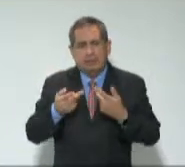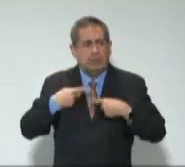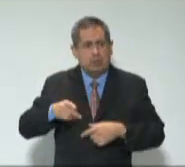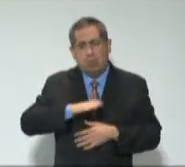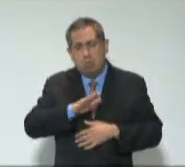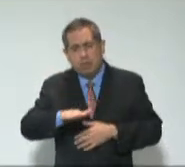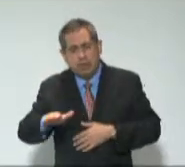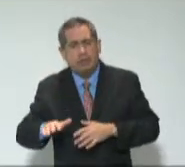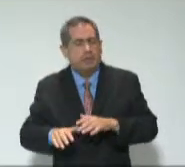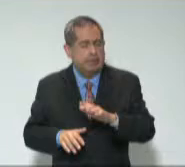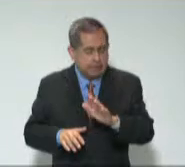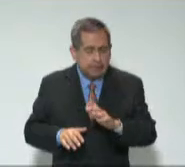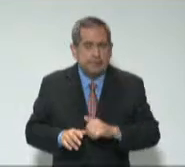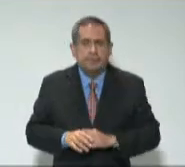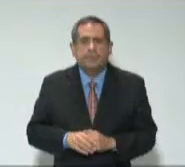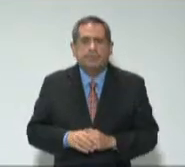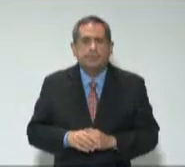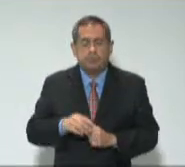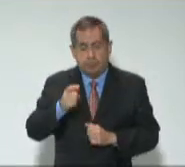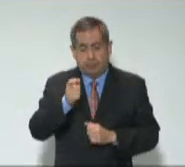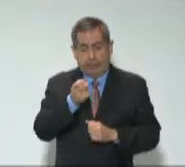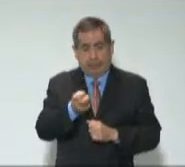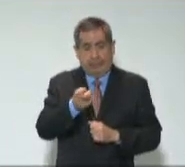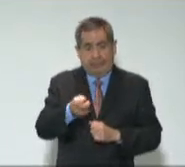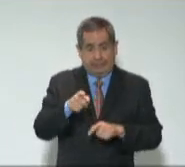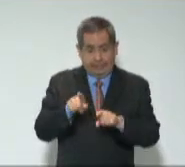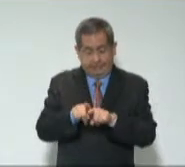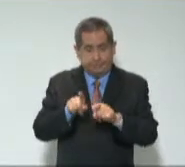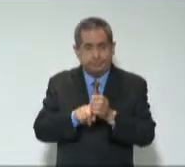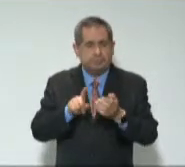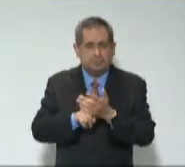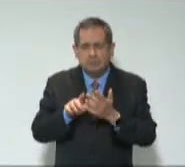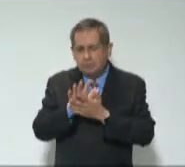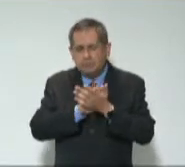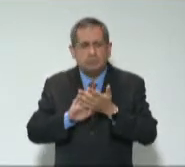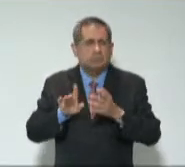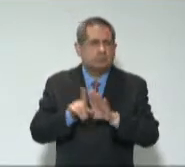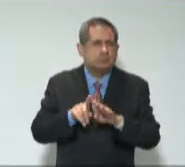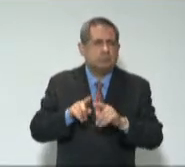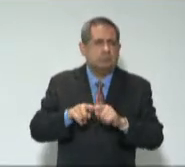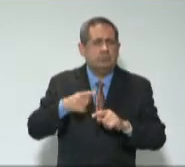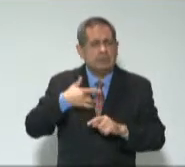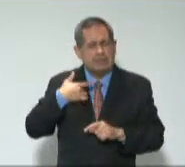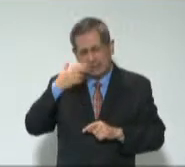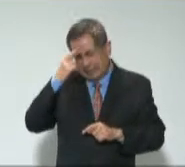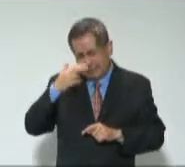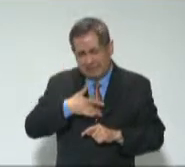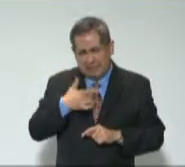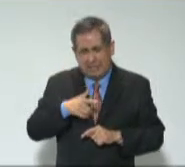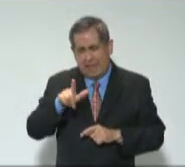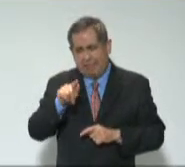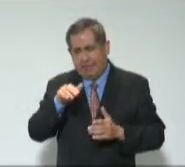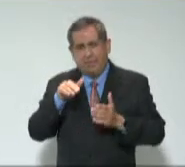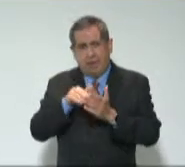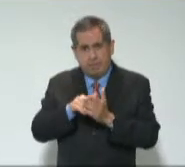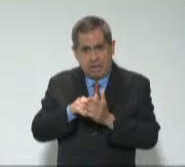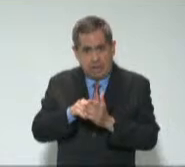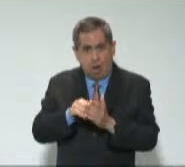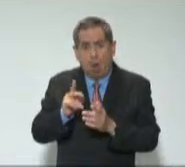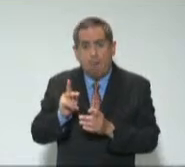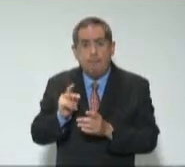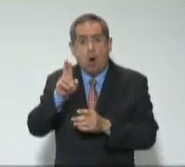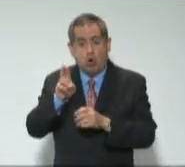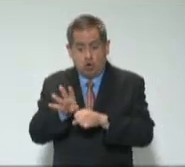fallecimientos eh en ese momento eran alrededor de si mal no recuerdo 70,000 directamente